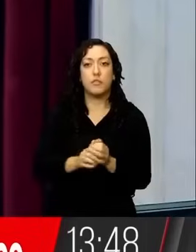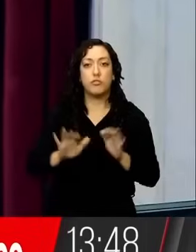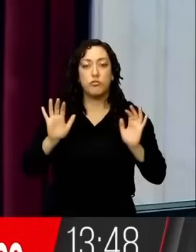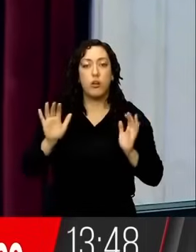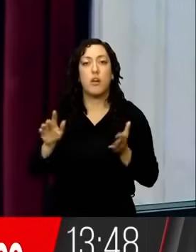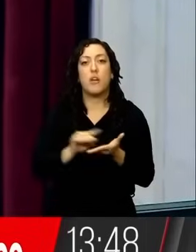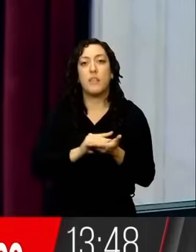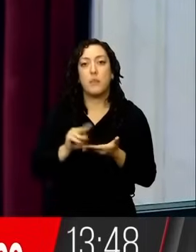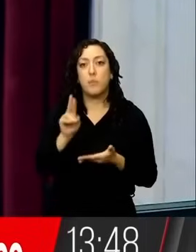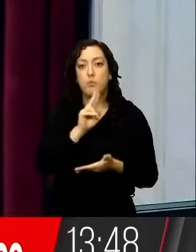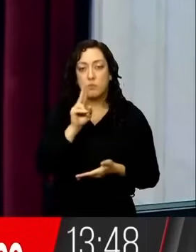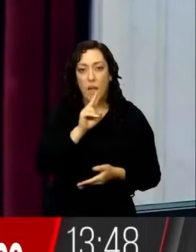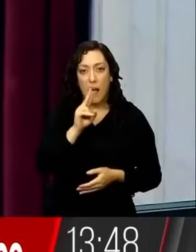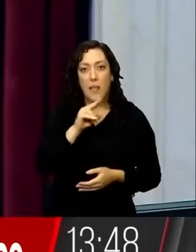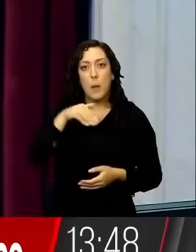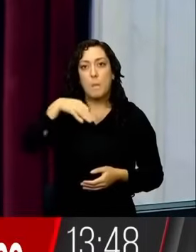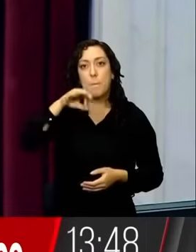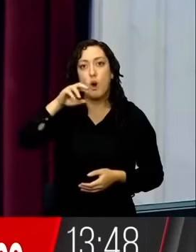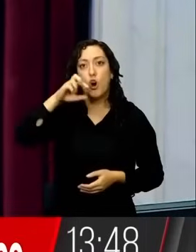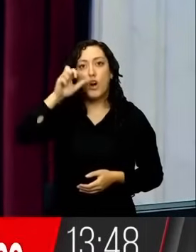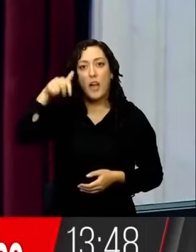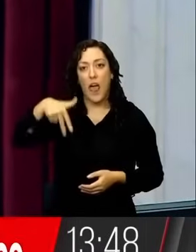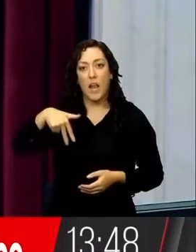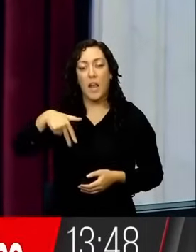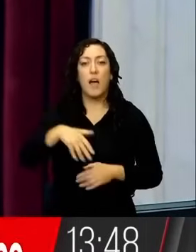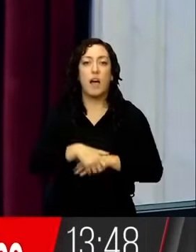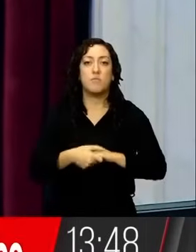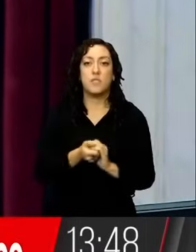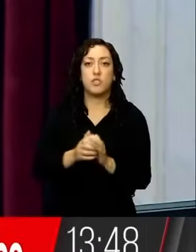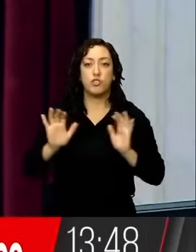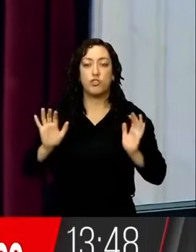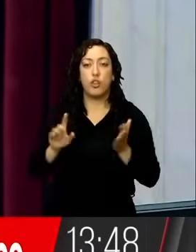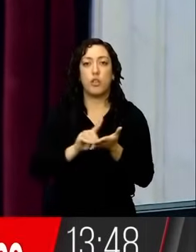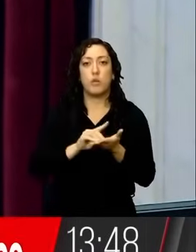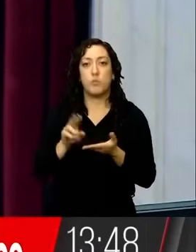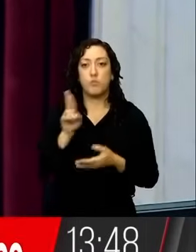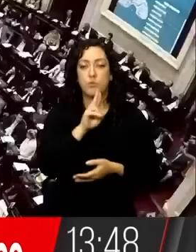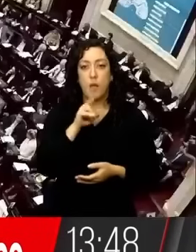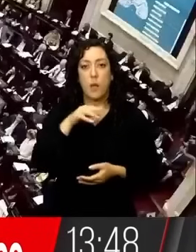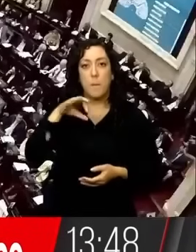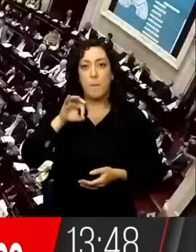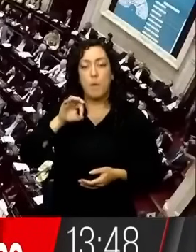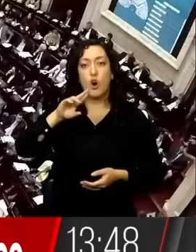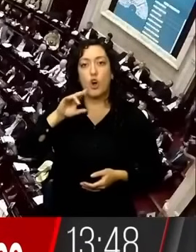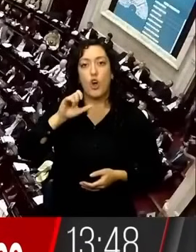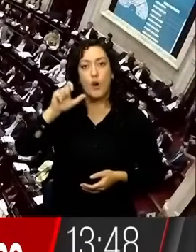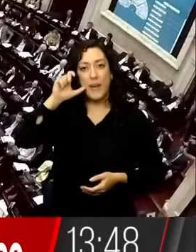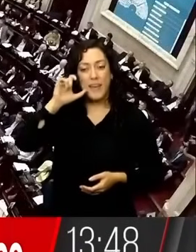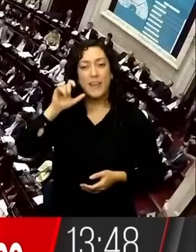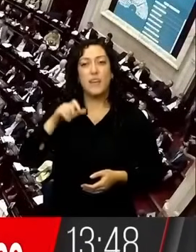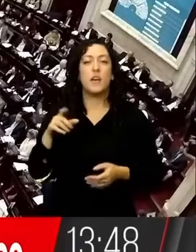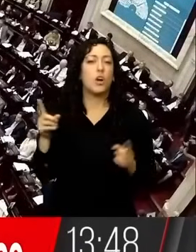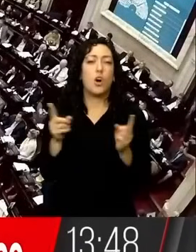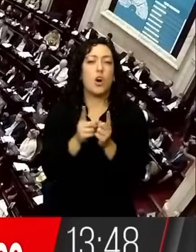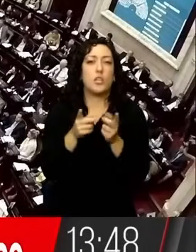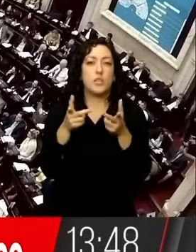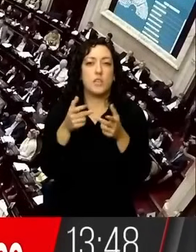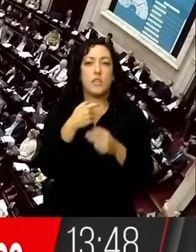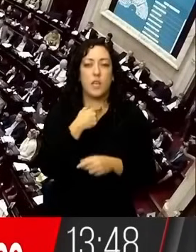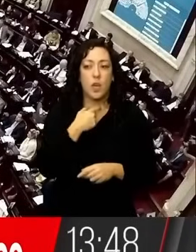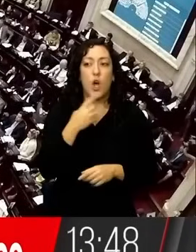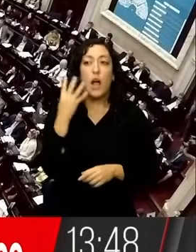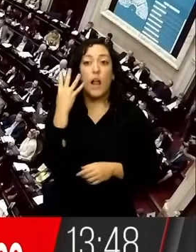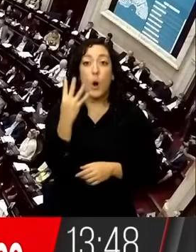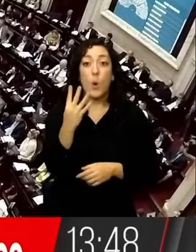Abstención. Diputada Micaela Morán. Abstención. Diputada Cecilia Moró. Presidente, muy brevemente, a las 4